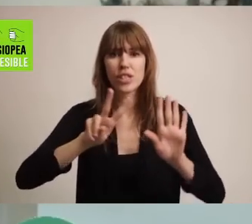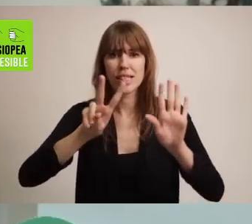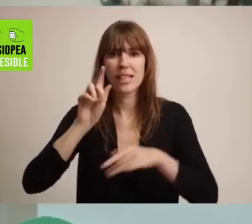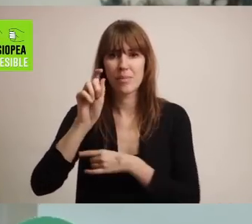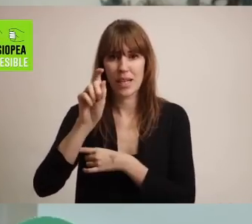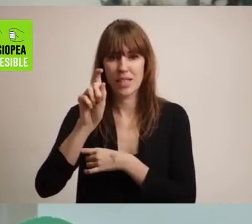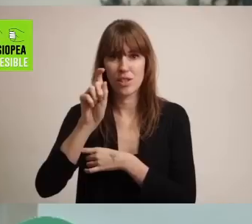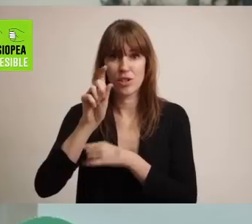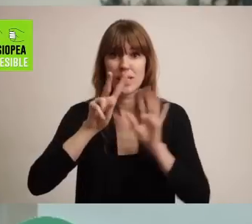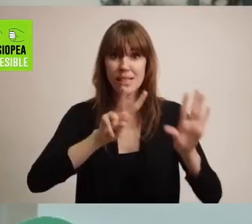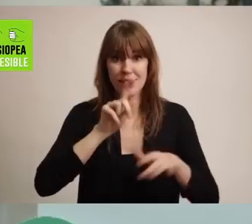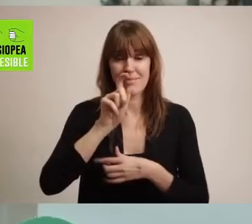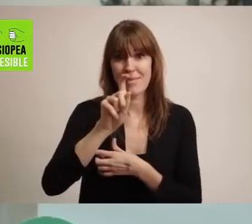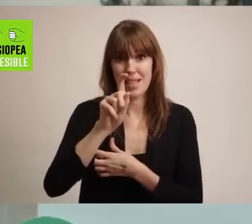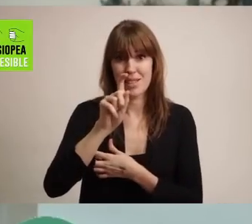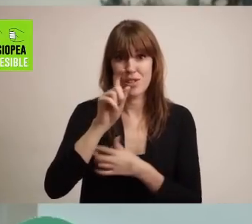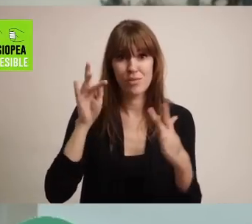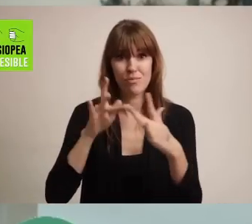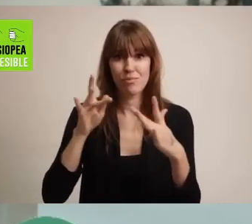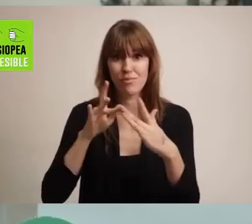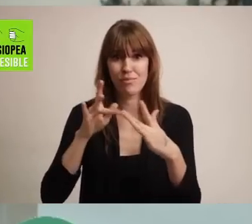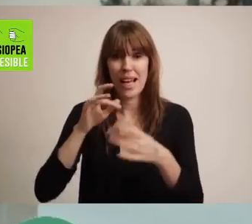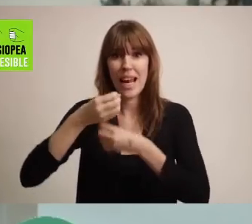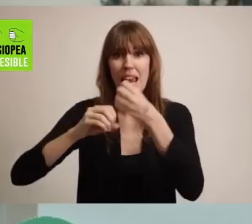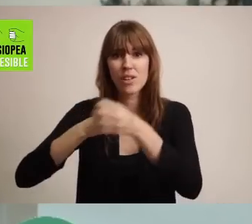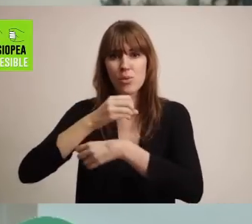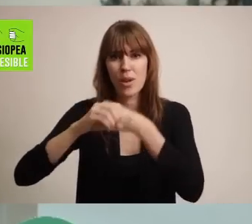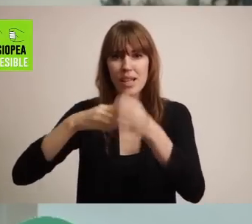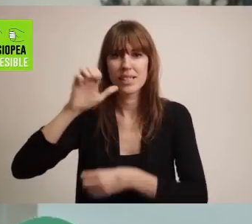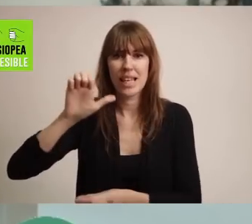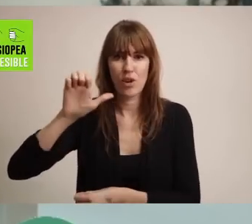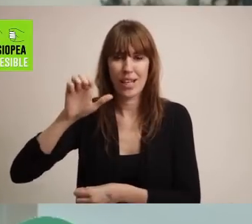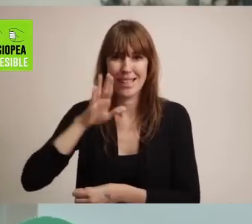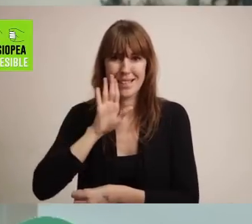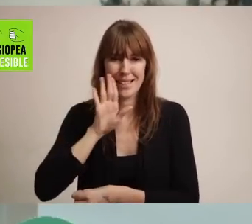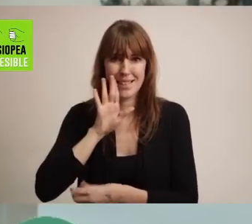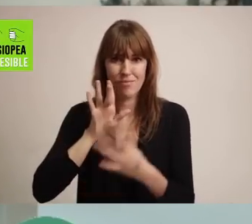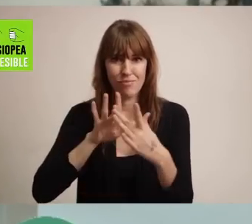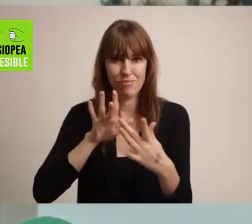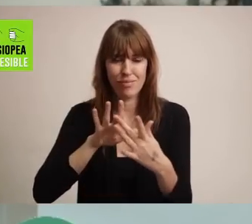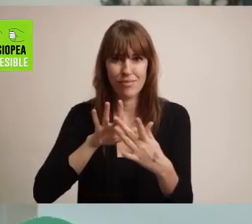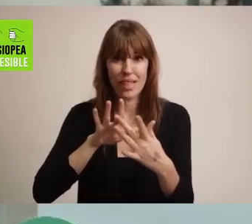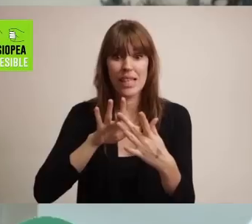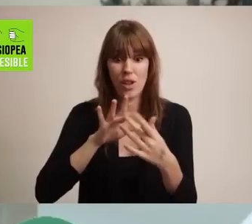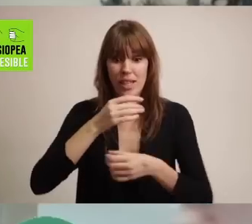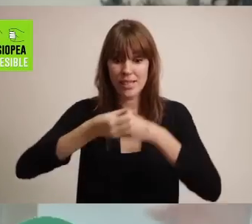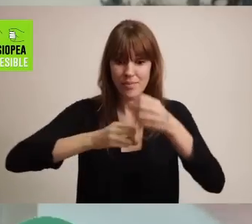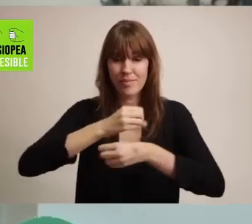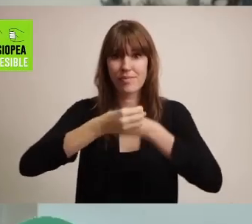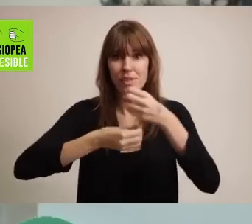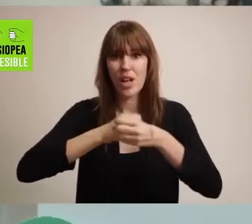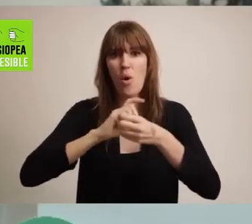en sintonía o en relación íntima con nuestras glándulas endocrinas. Por lo tanto, de las glándulas endocrinas